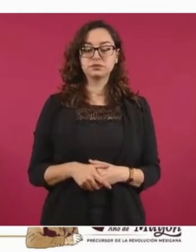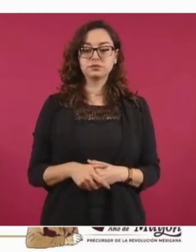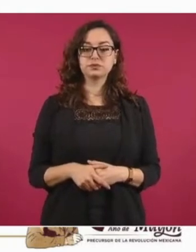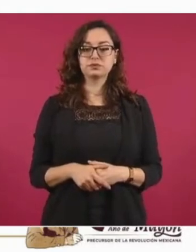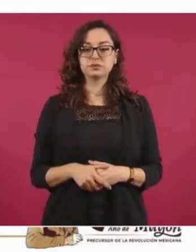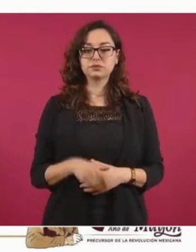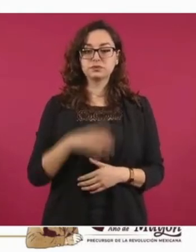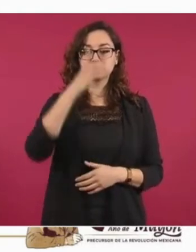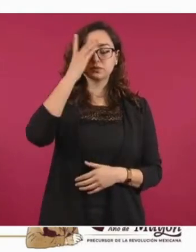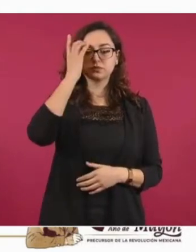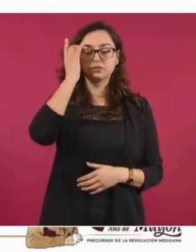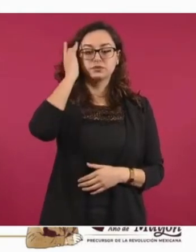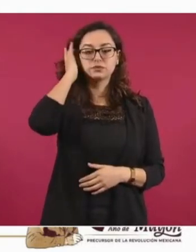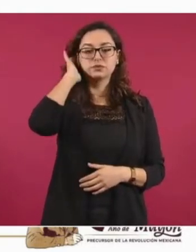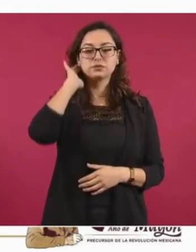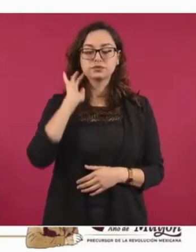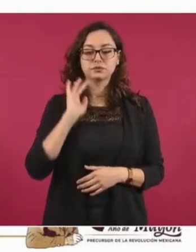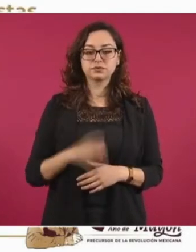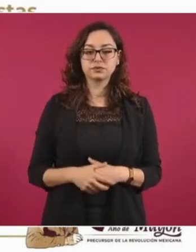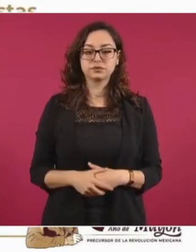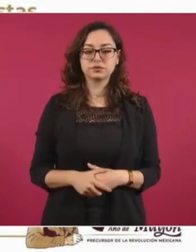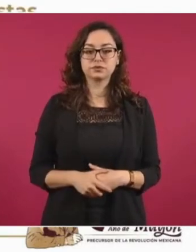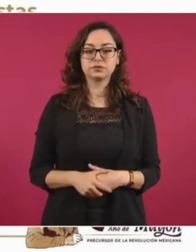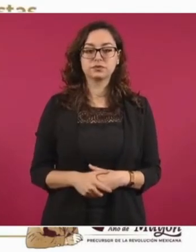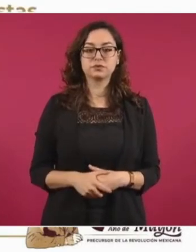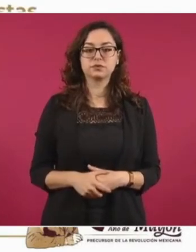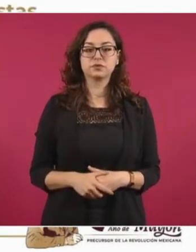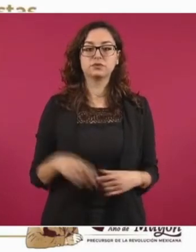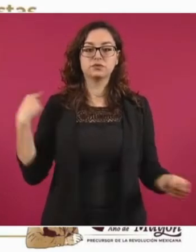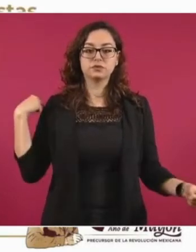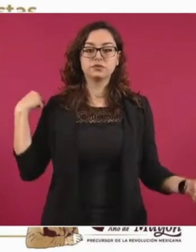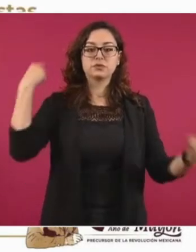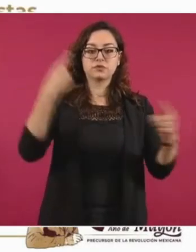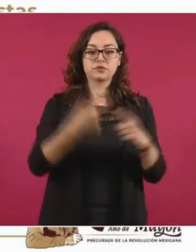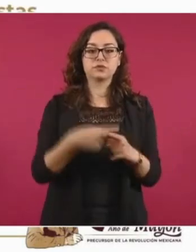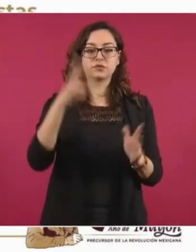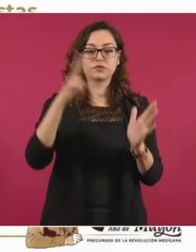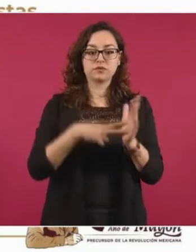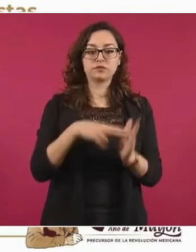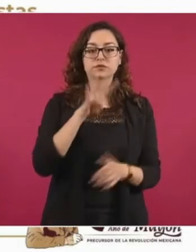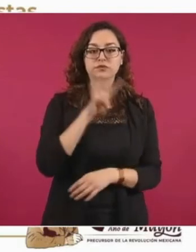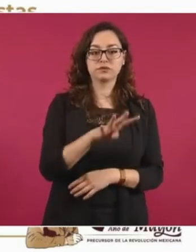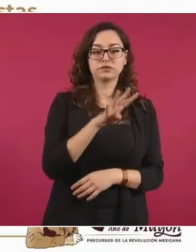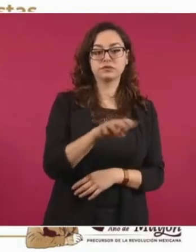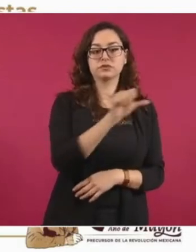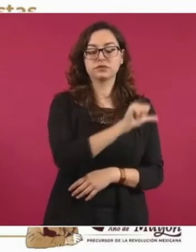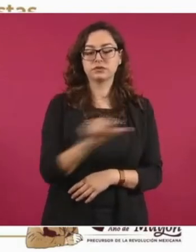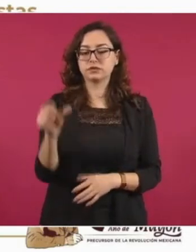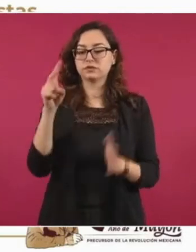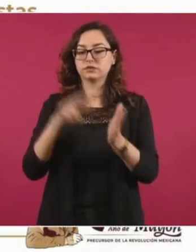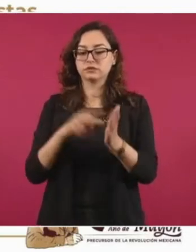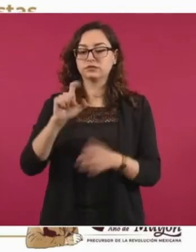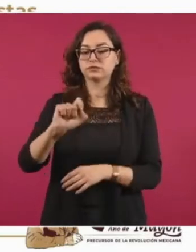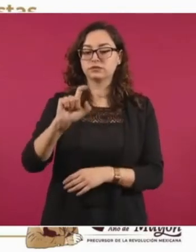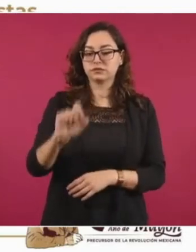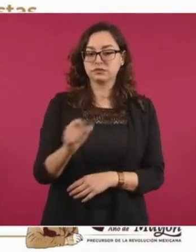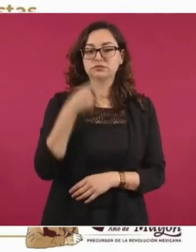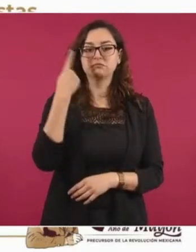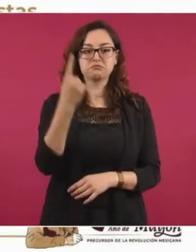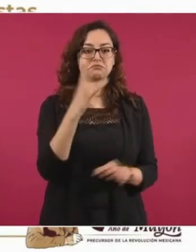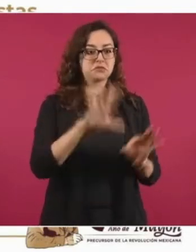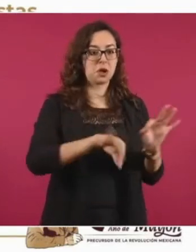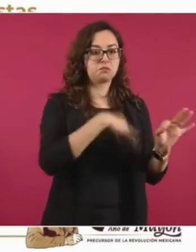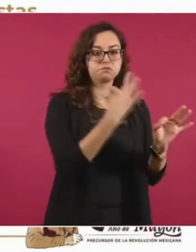En las obras de los años 2019 a 2021, ya terminadas,